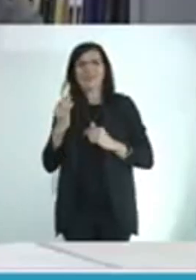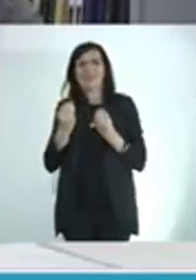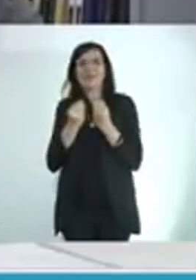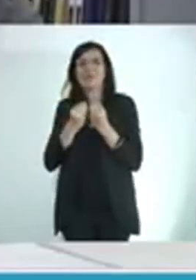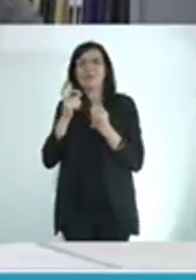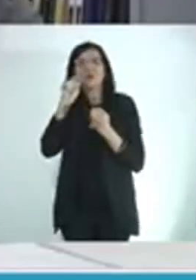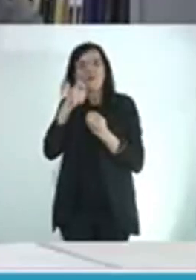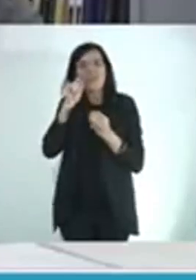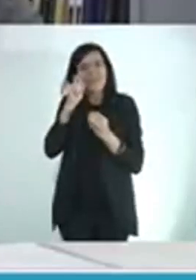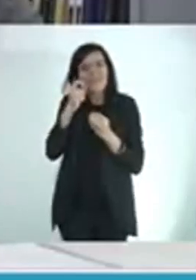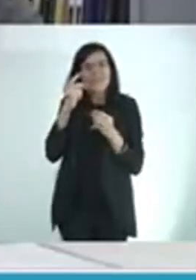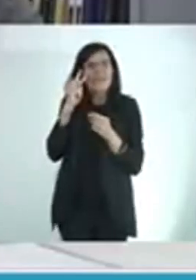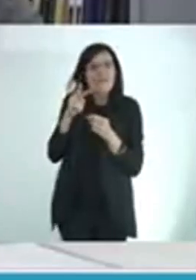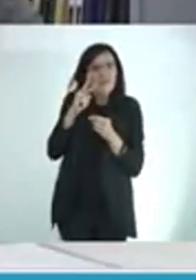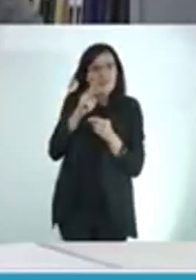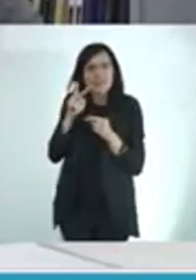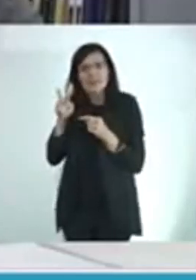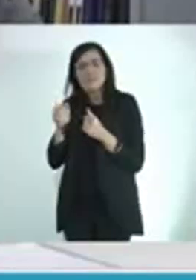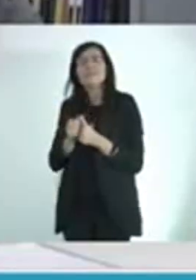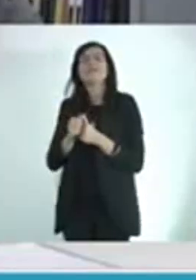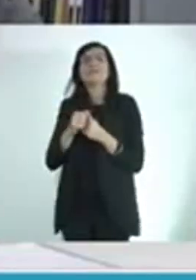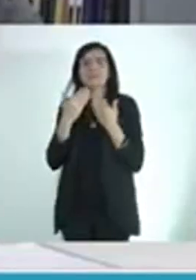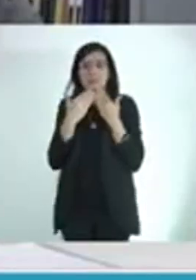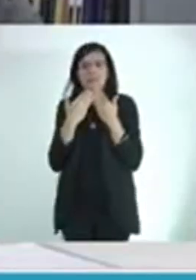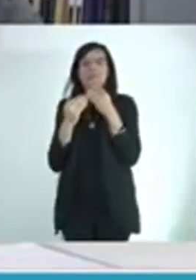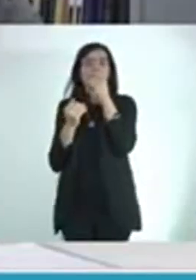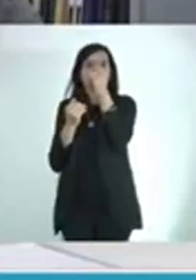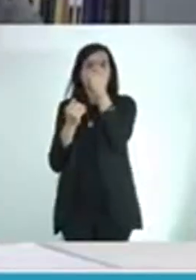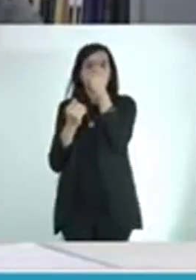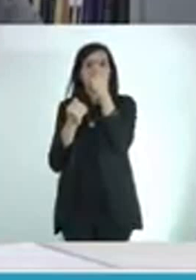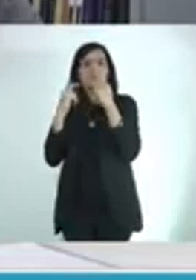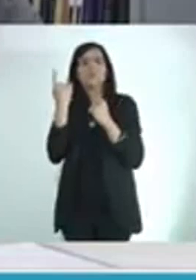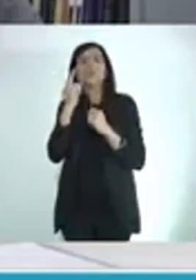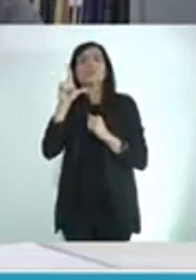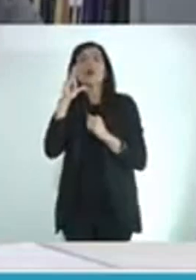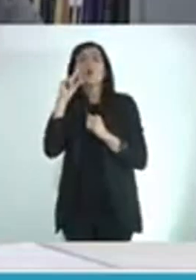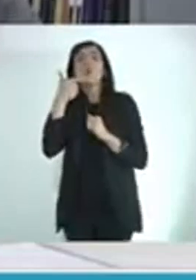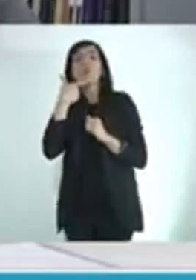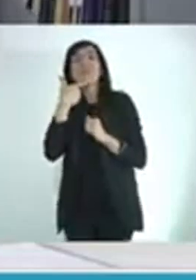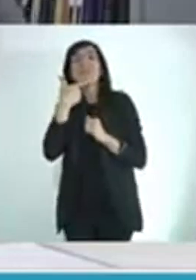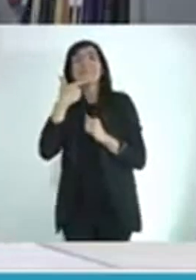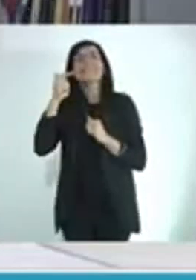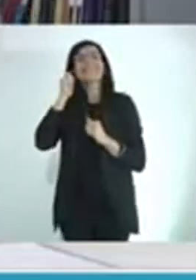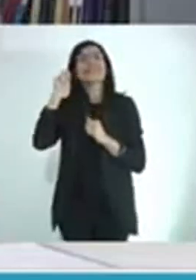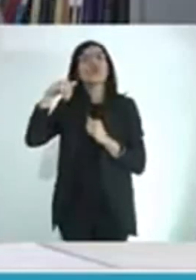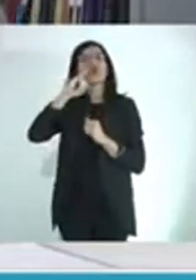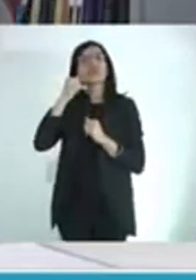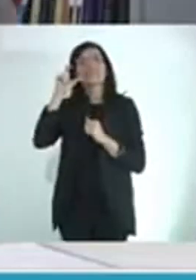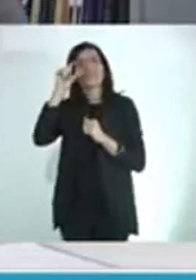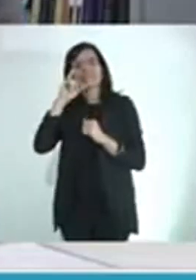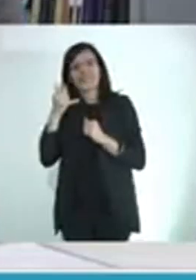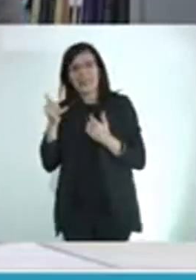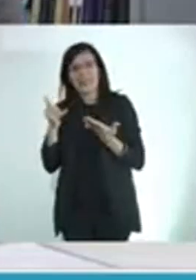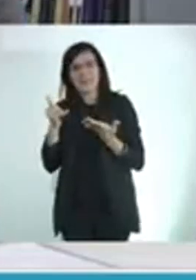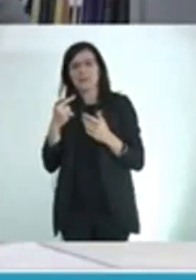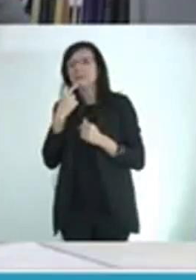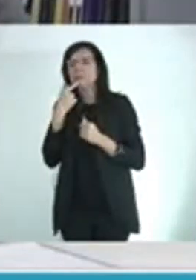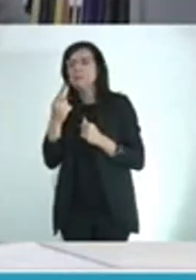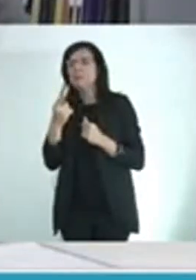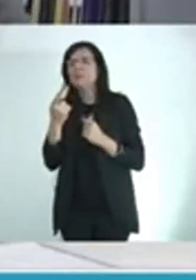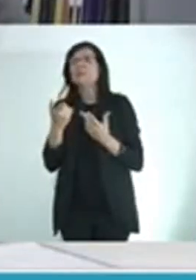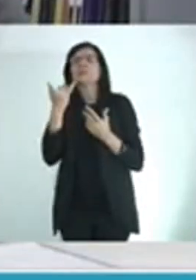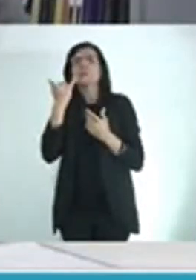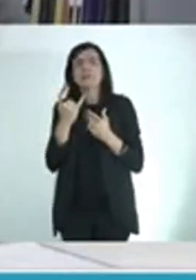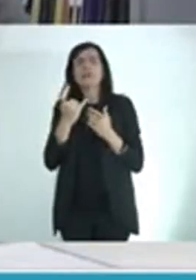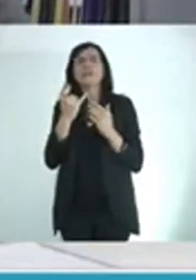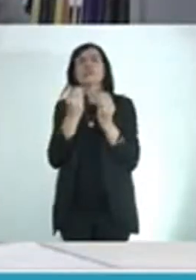estás? Director de la Dirección de Asistencia Técnico-Pedagógica, que hemos tenido a lo largo de todas estas jornadas diferentes programas